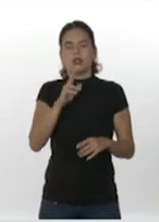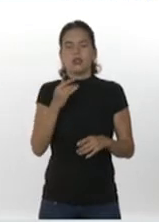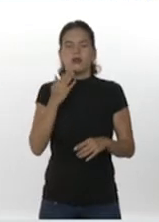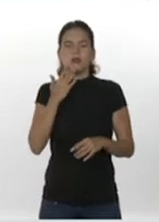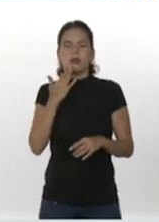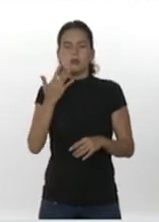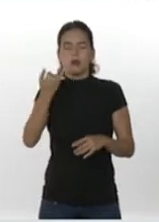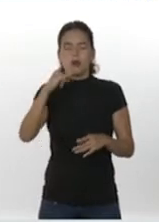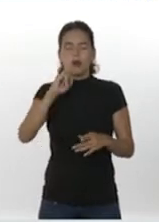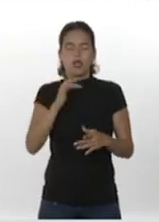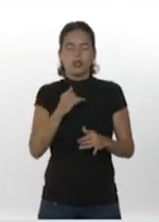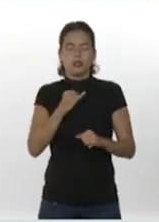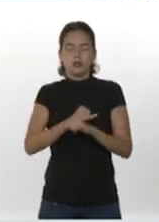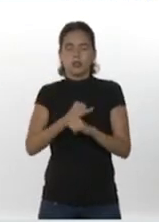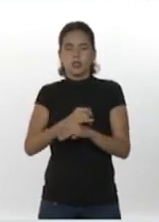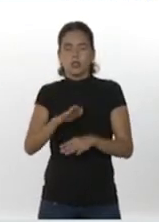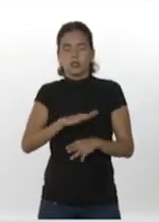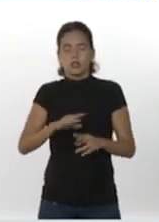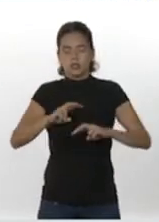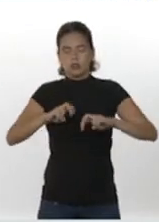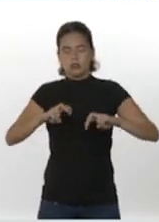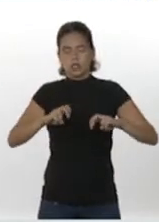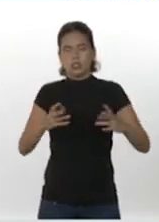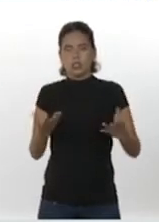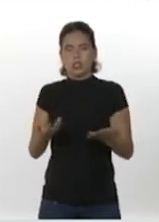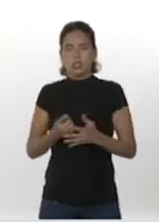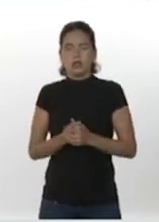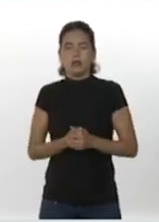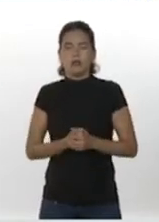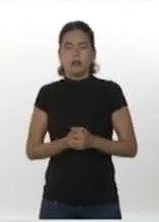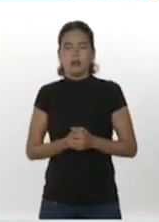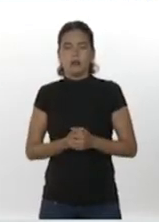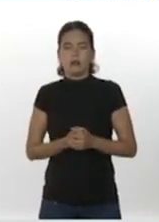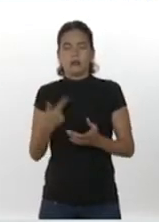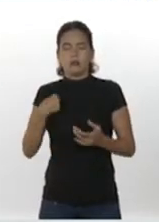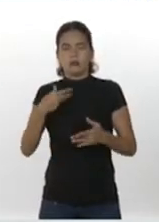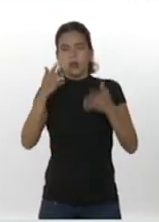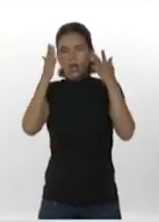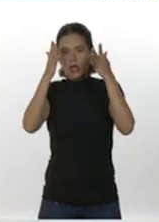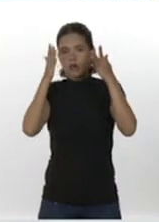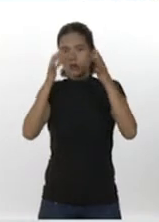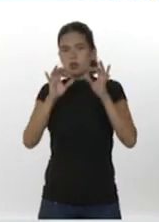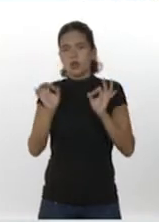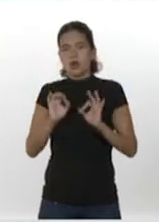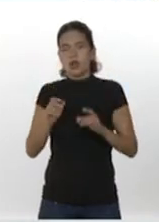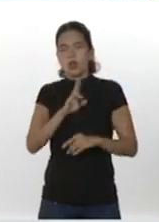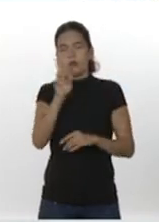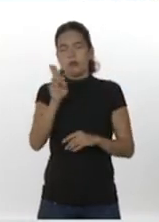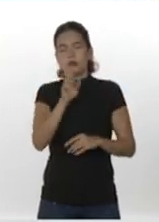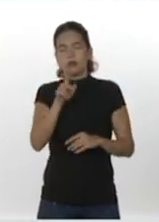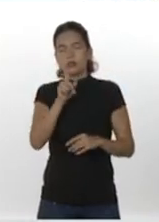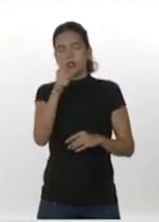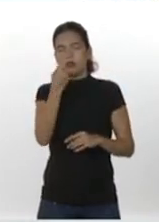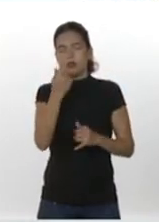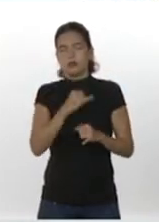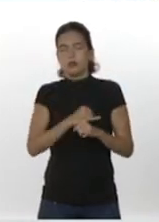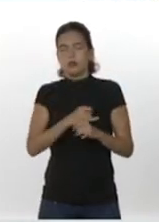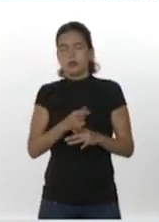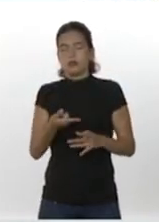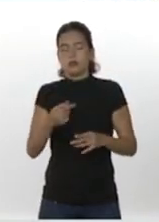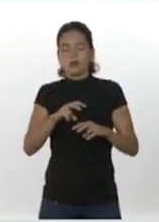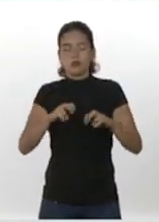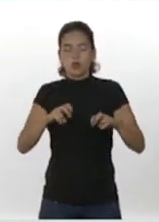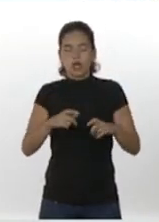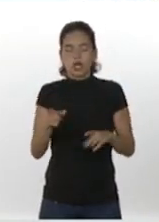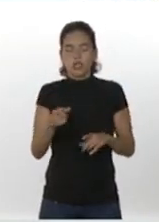hay páginas donde se suelen investigar, sin embargo, yo les recomiendo no solo utilizar una página, sino revisar